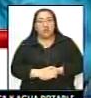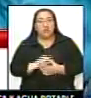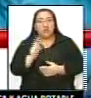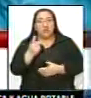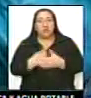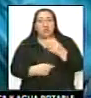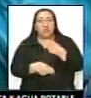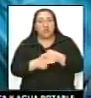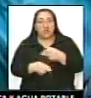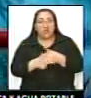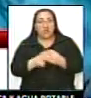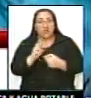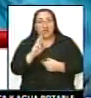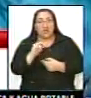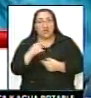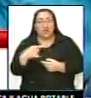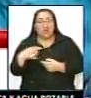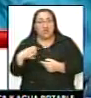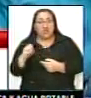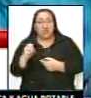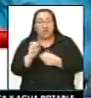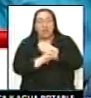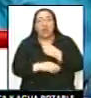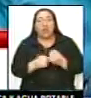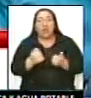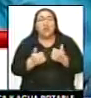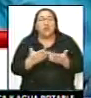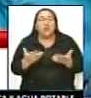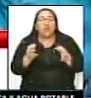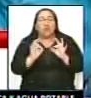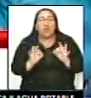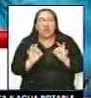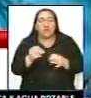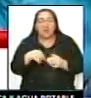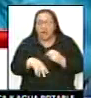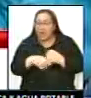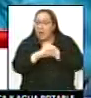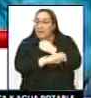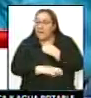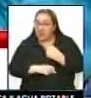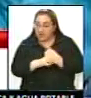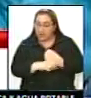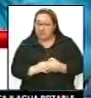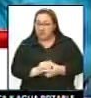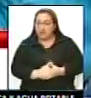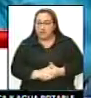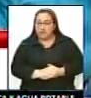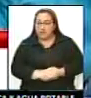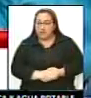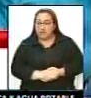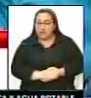llama riesgo país, ¿no? Que es el spread, precisamente, que